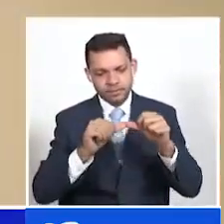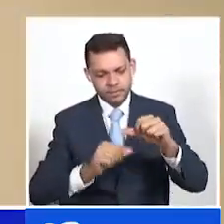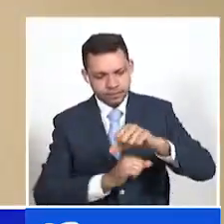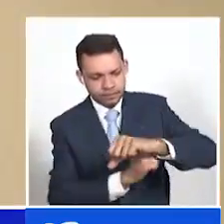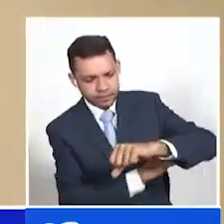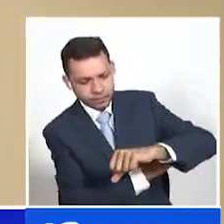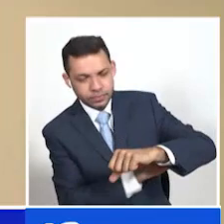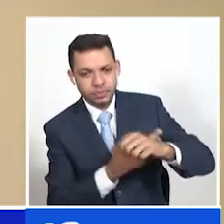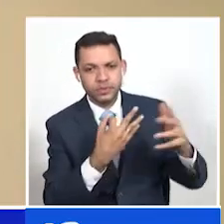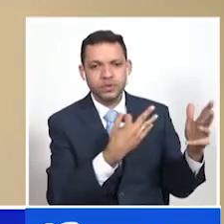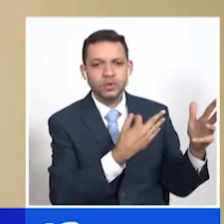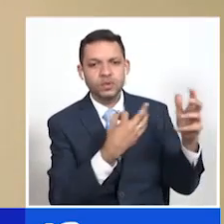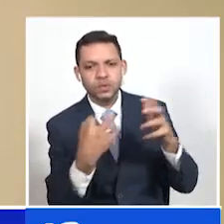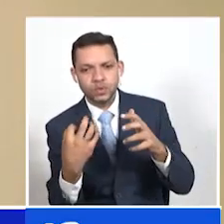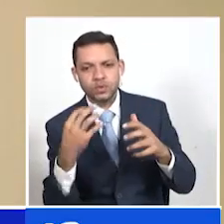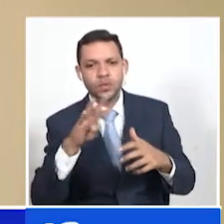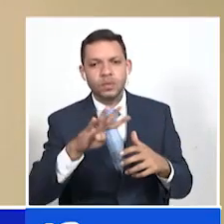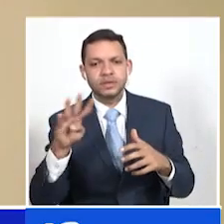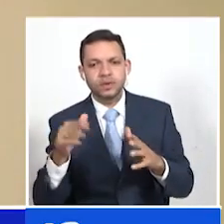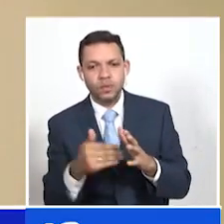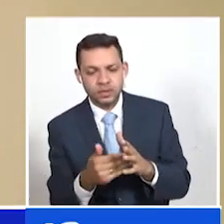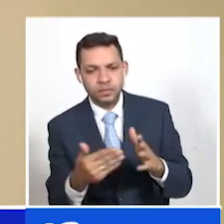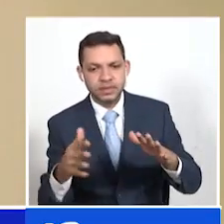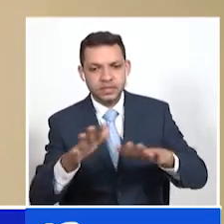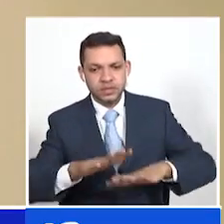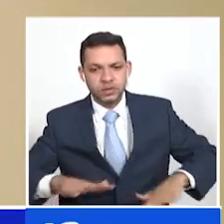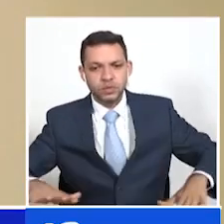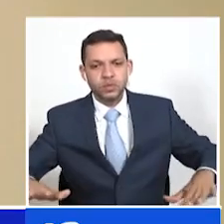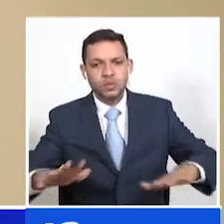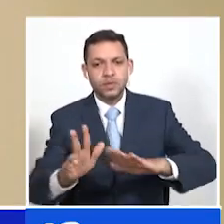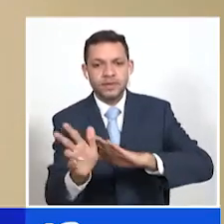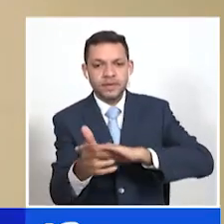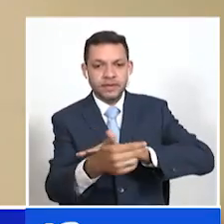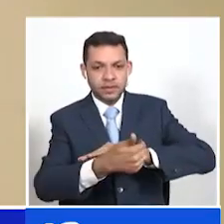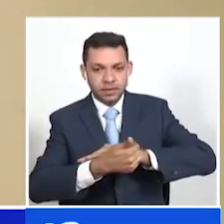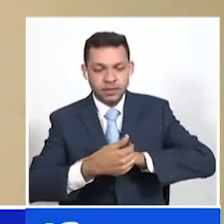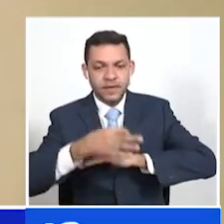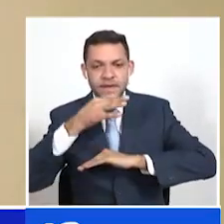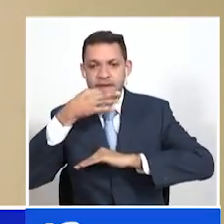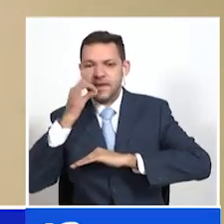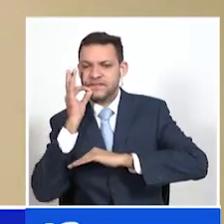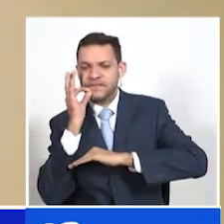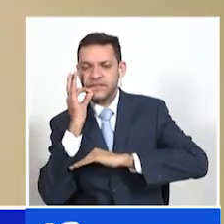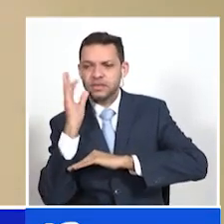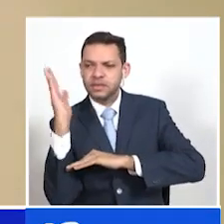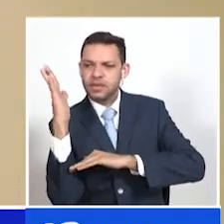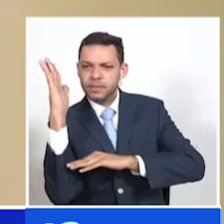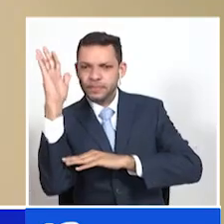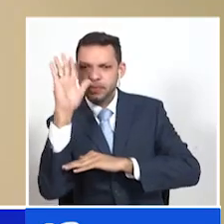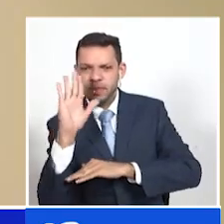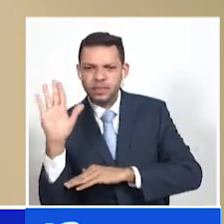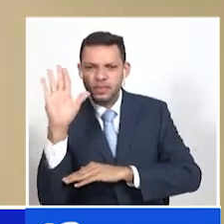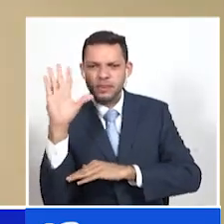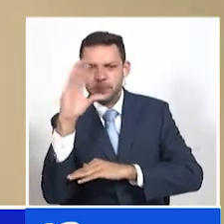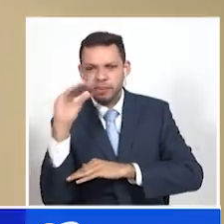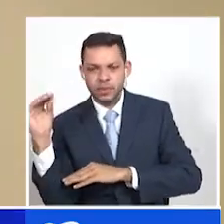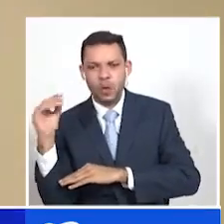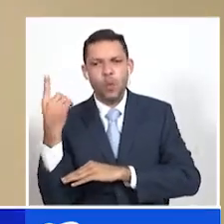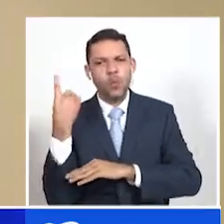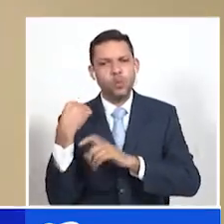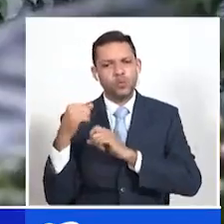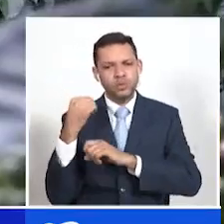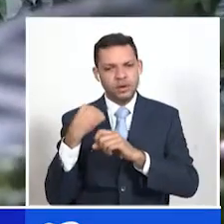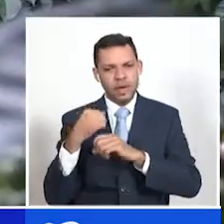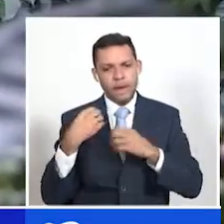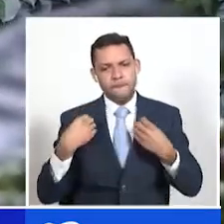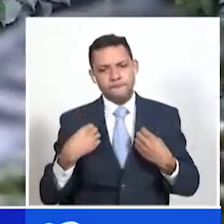las 844 mil hectáreas en café. En el caso del Quindío, el año pasado perdimos muy